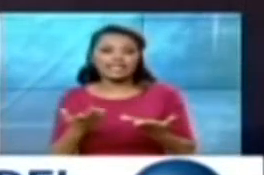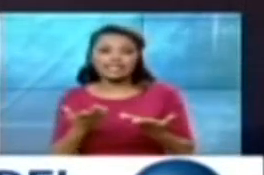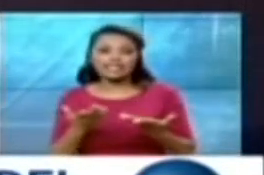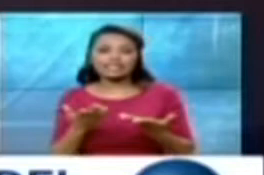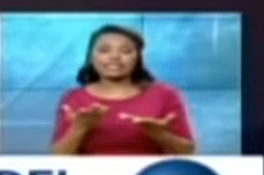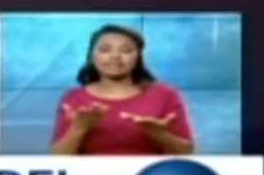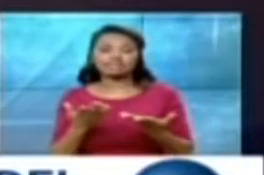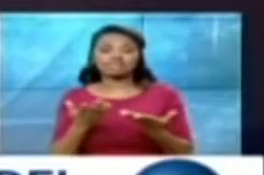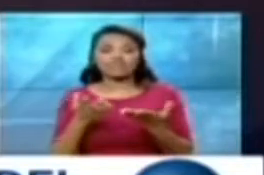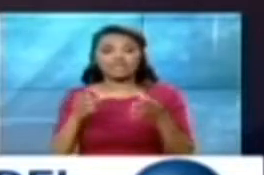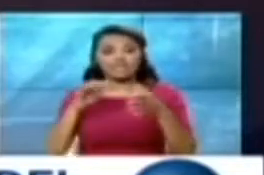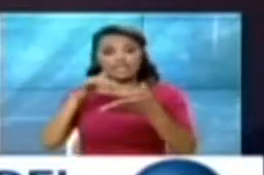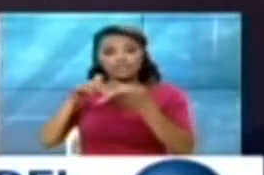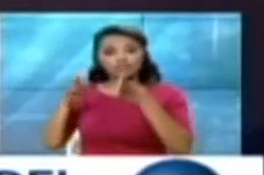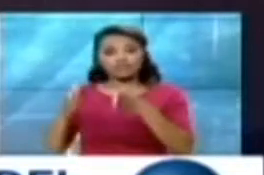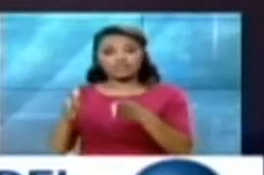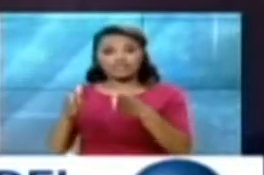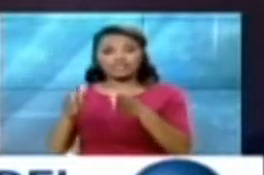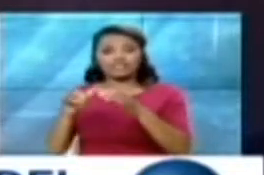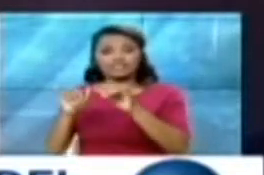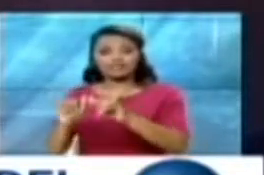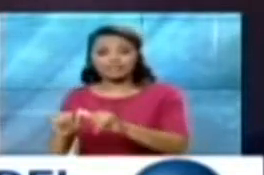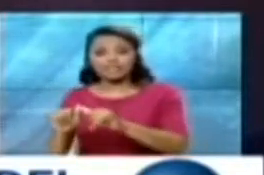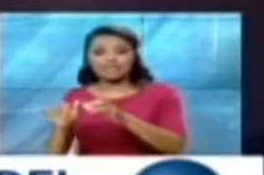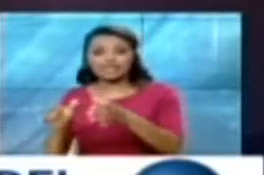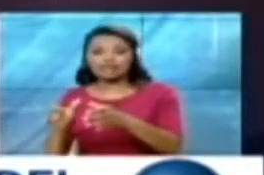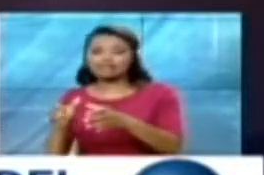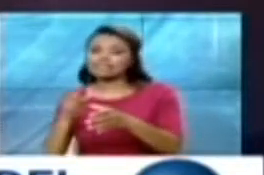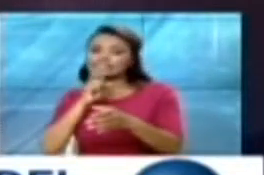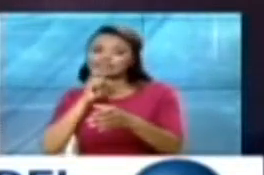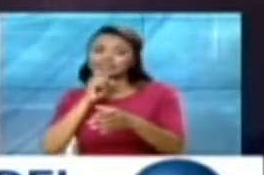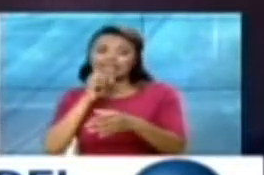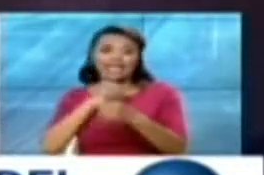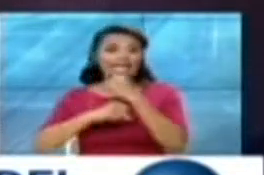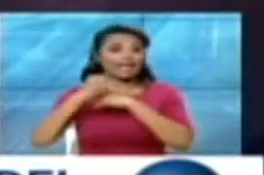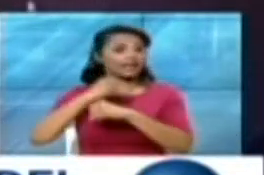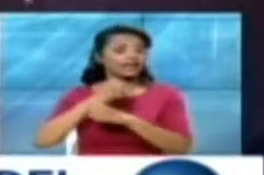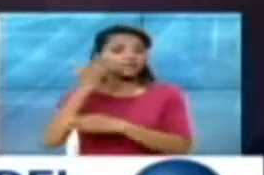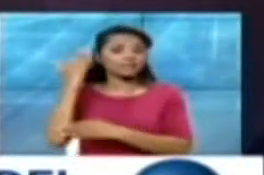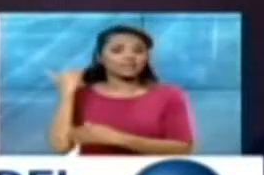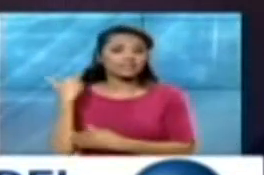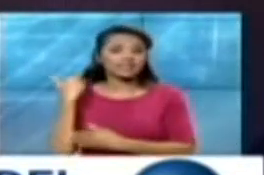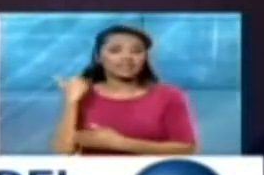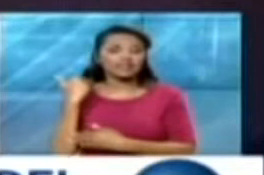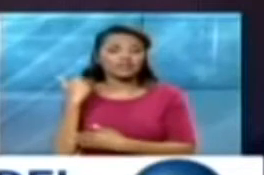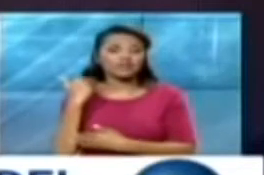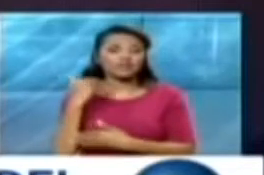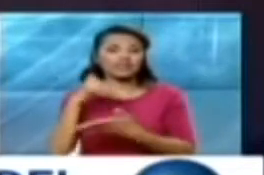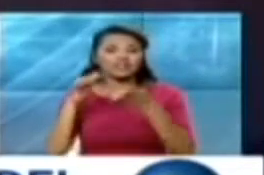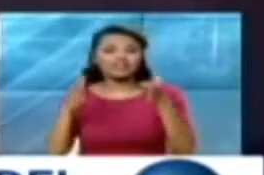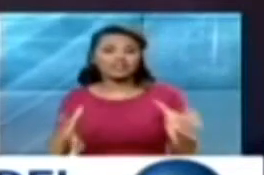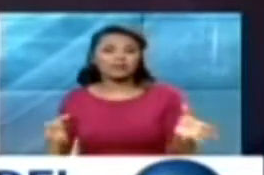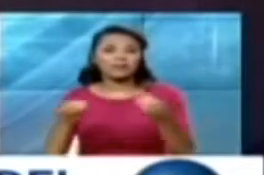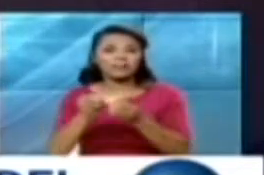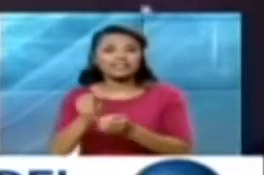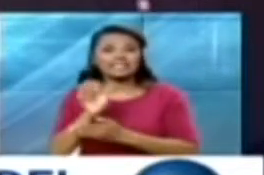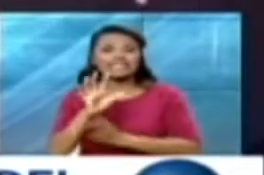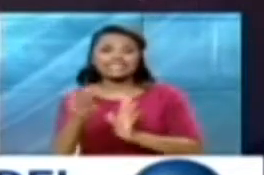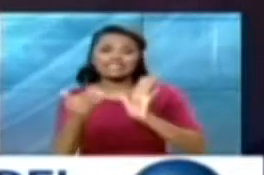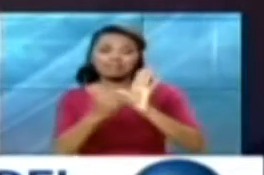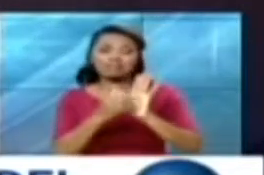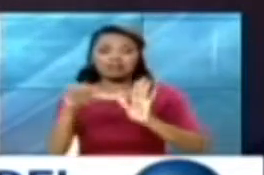nuestros estudiantes en el mismo. Solo el año pasado desertaron más de 15